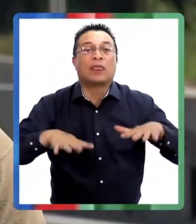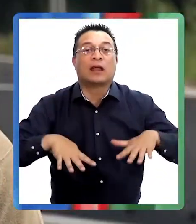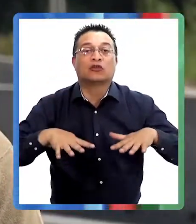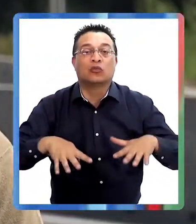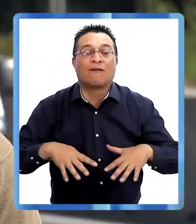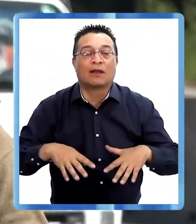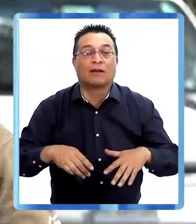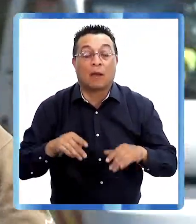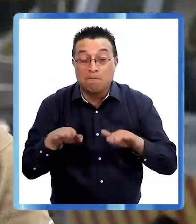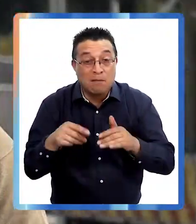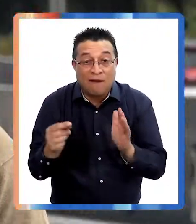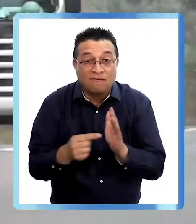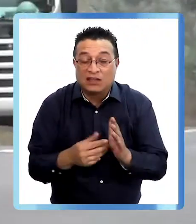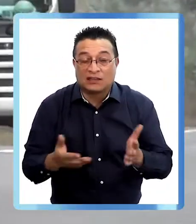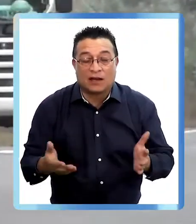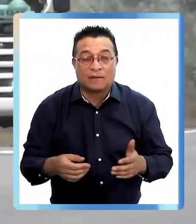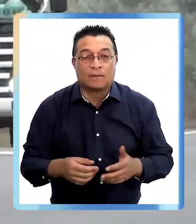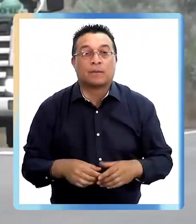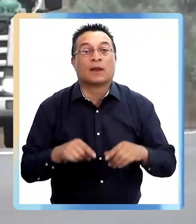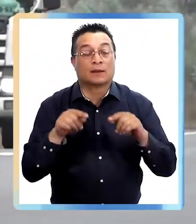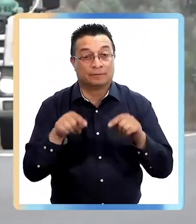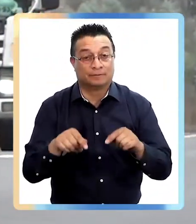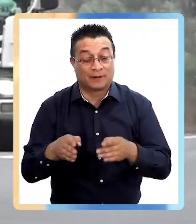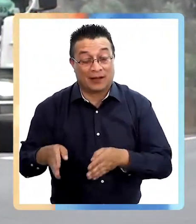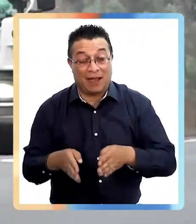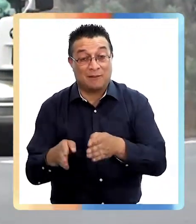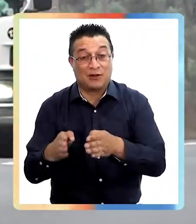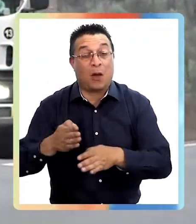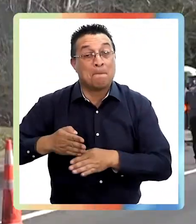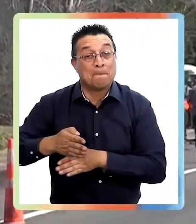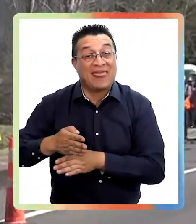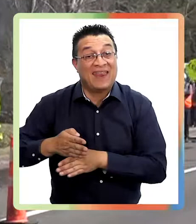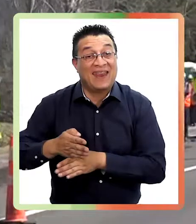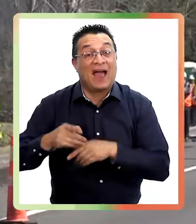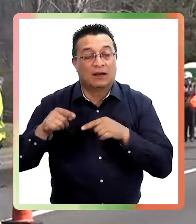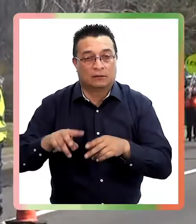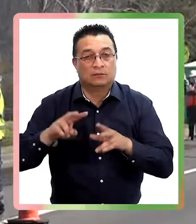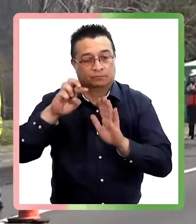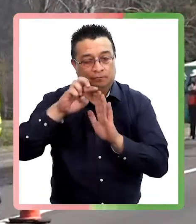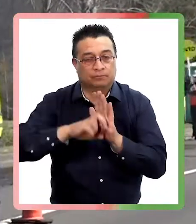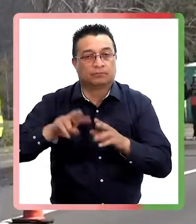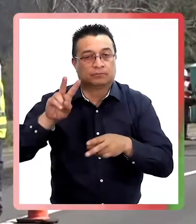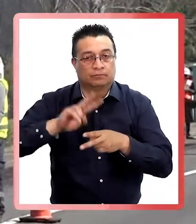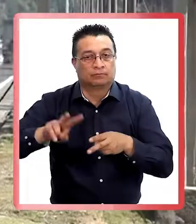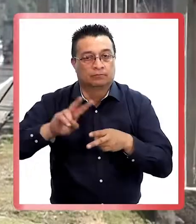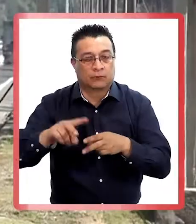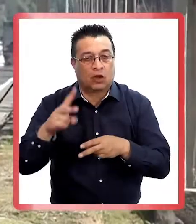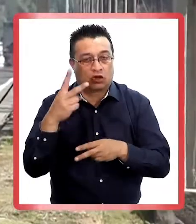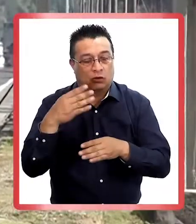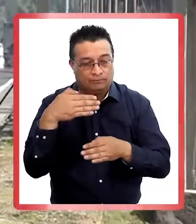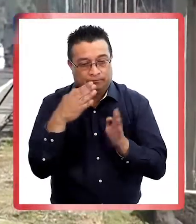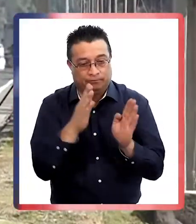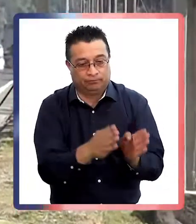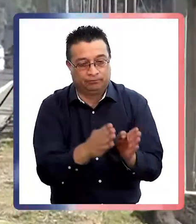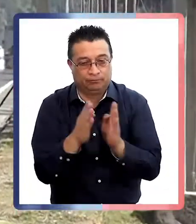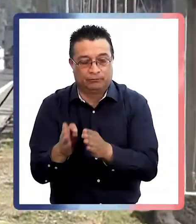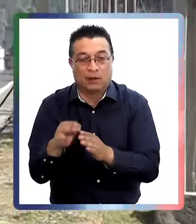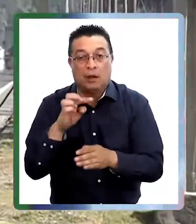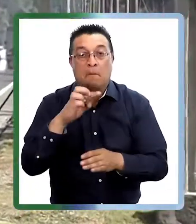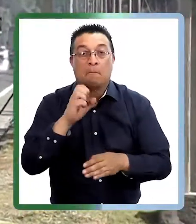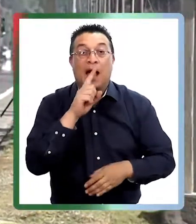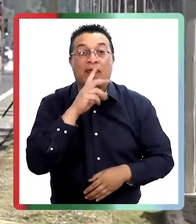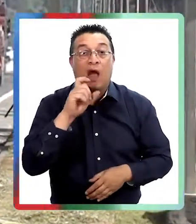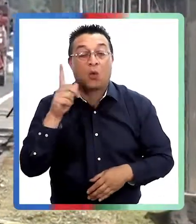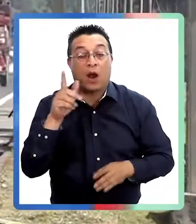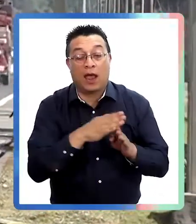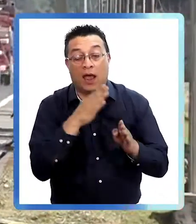19, a esta misma fecha. La ruta de la Madera cuenta con un proyecto de reestructuración de 2 etapas. Comienzan desde